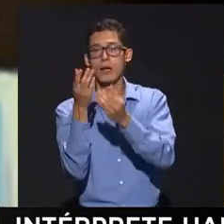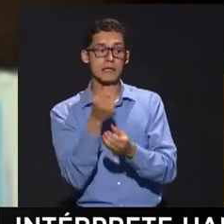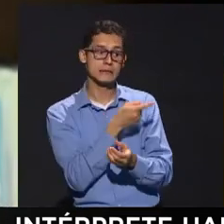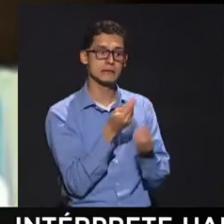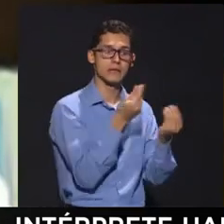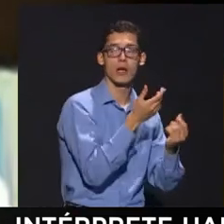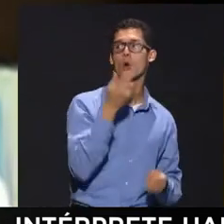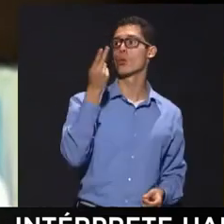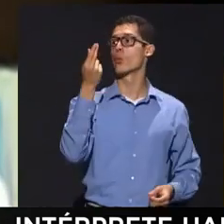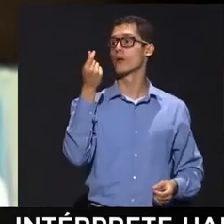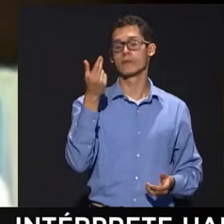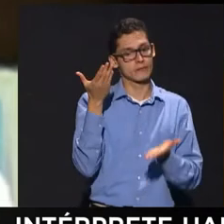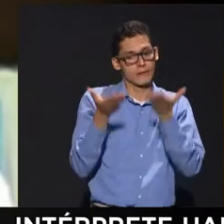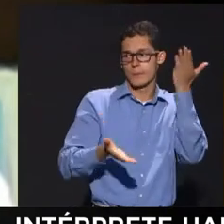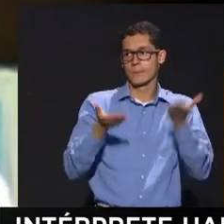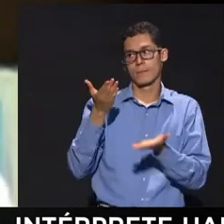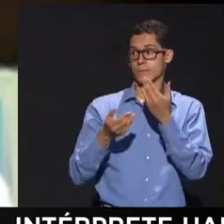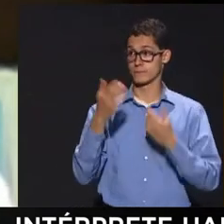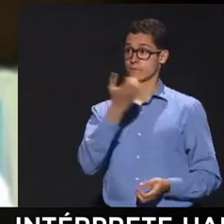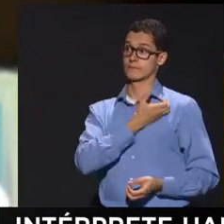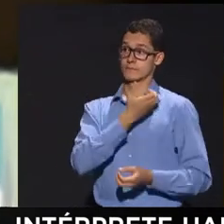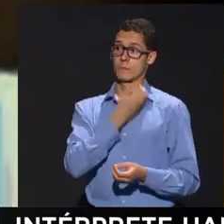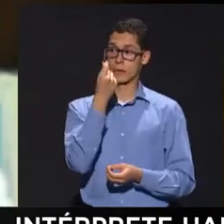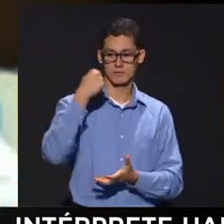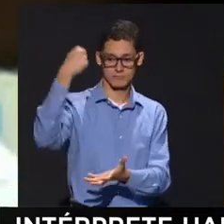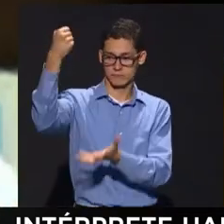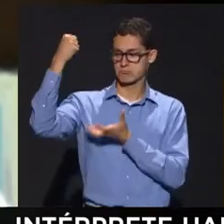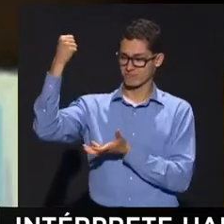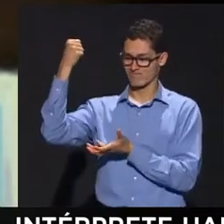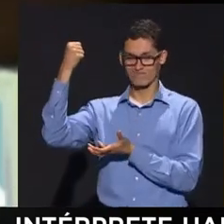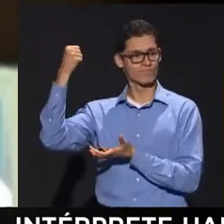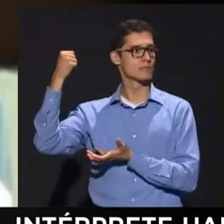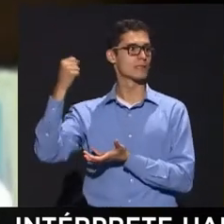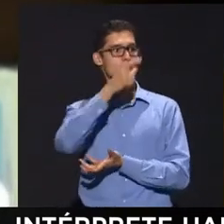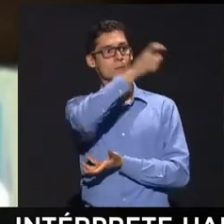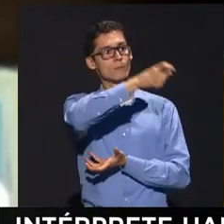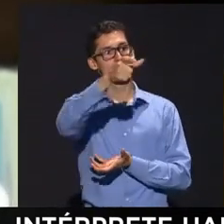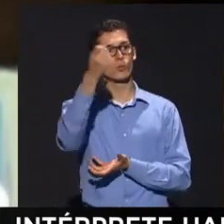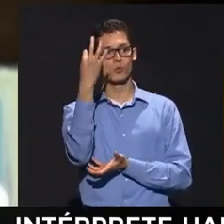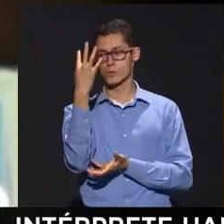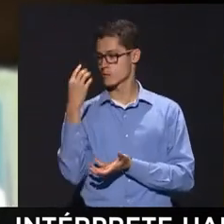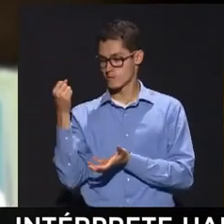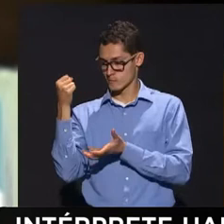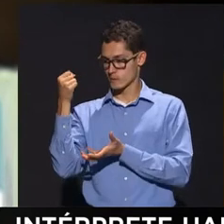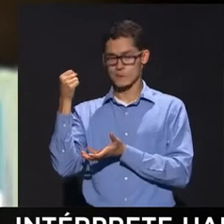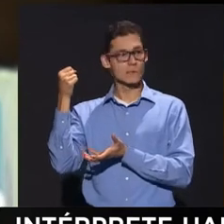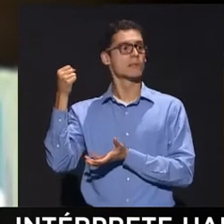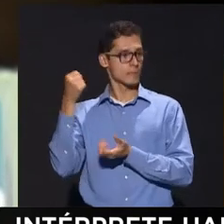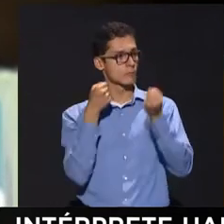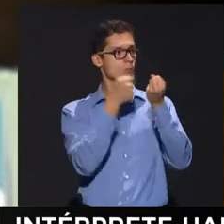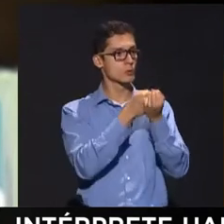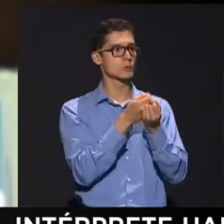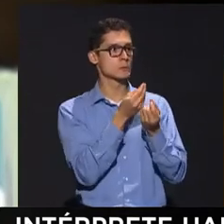municipios, dependiendo de su presupuesto y capacidad que tenga, usted puede ampliar esos rangos de subsidios y contribuciones